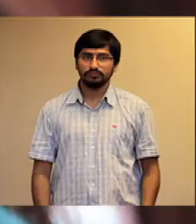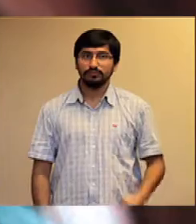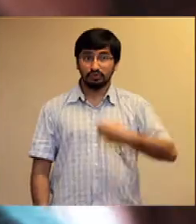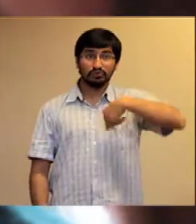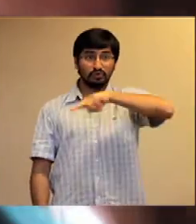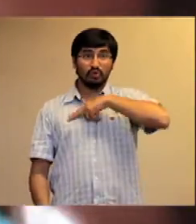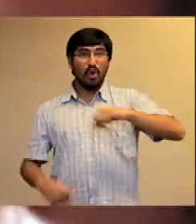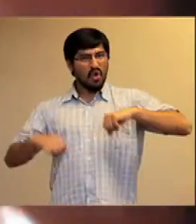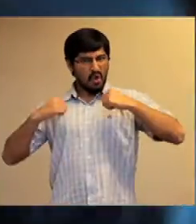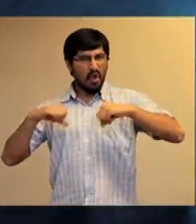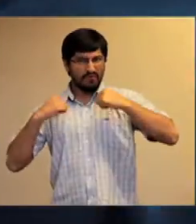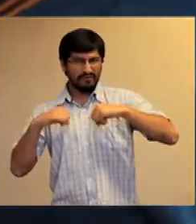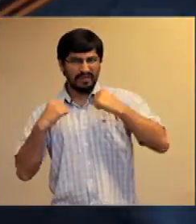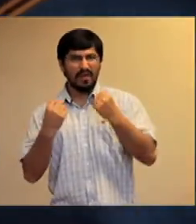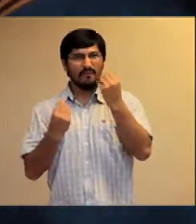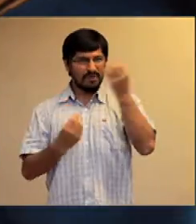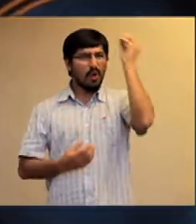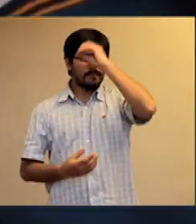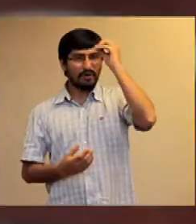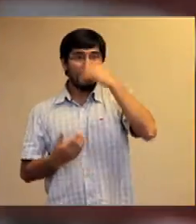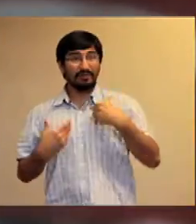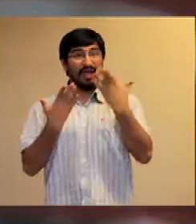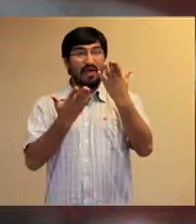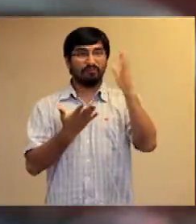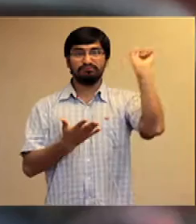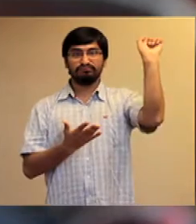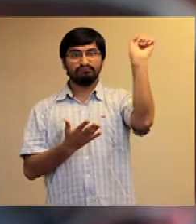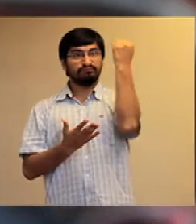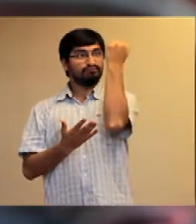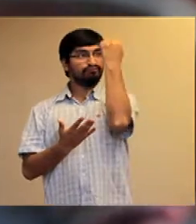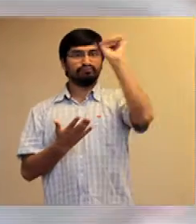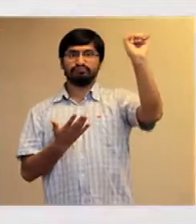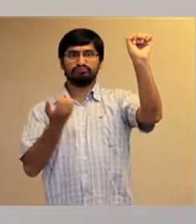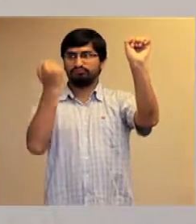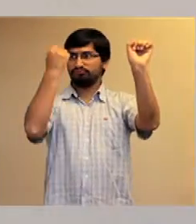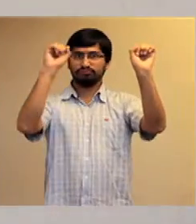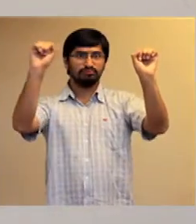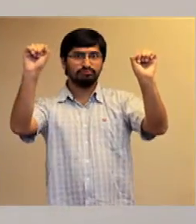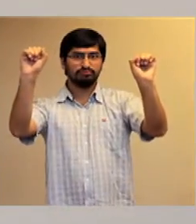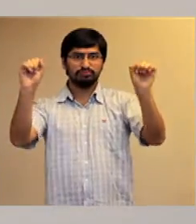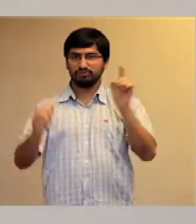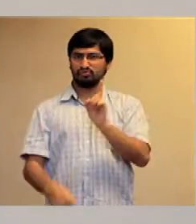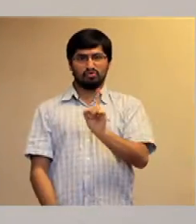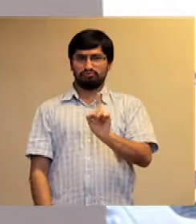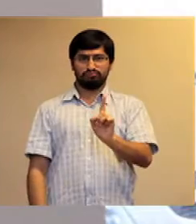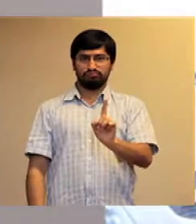Que no nos ignoren porque los jóvenes también tenemos buenas opiniones.